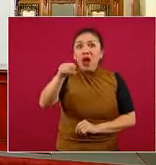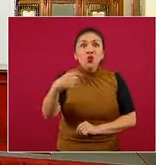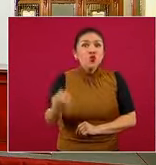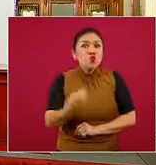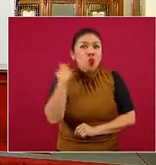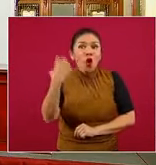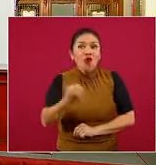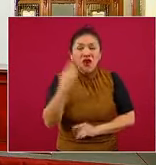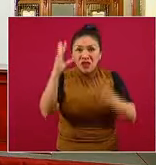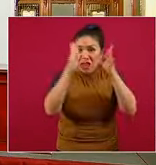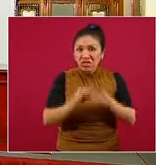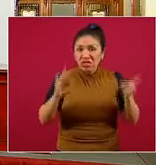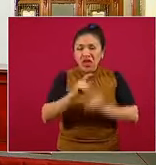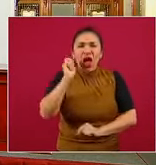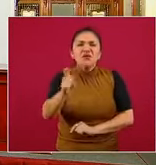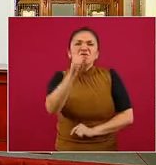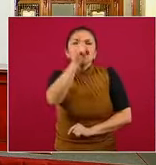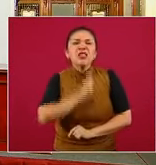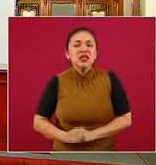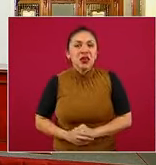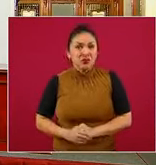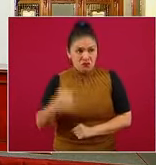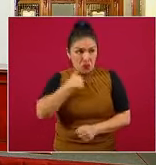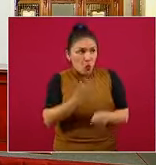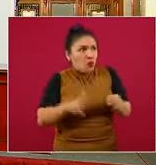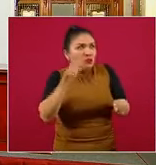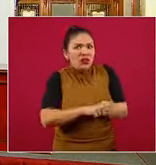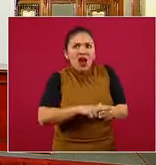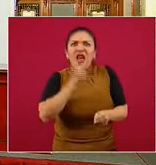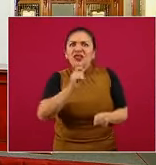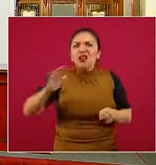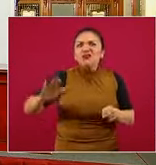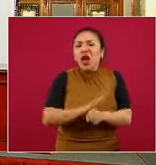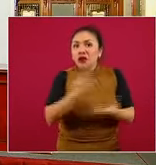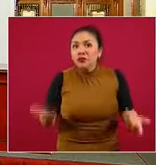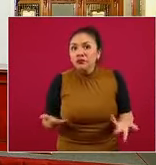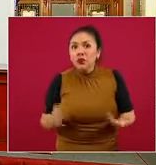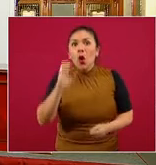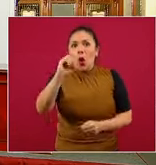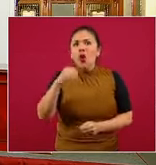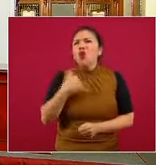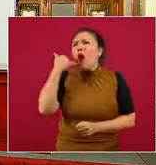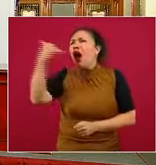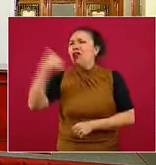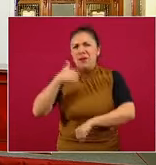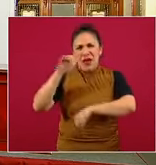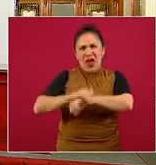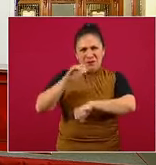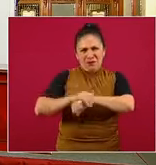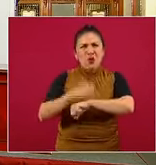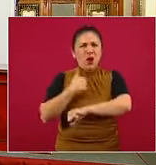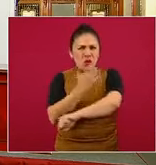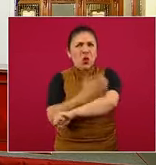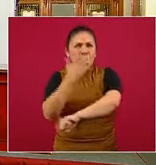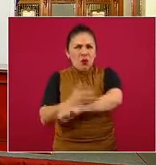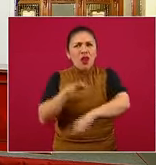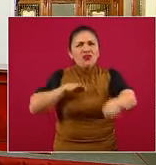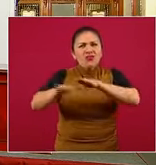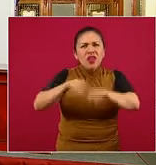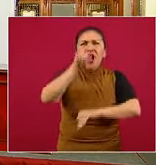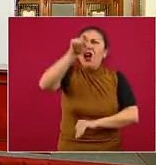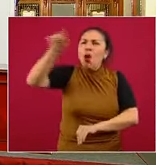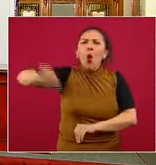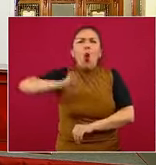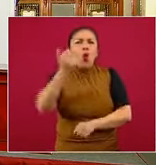conferencia de prensa no es cierto, porque mi hospital está lleno. O le hablé a mis amigos, colegas que trabajan en